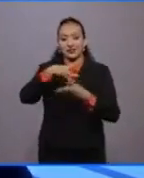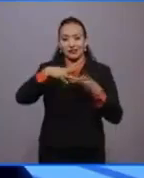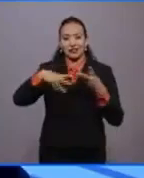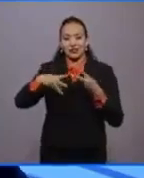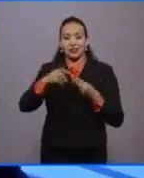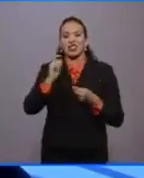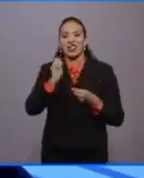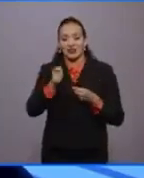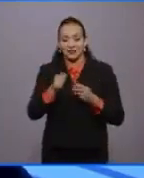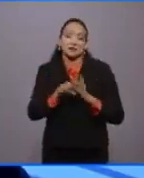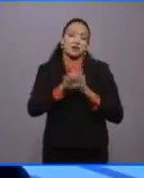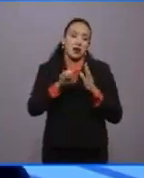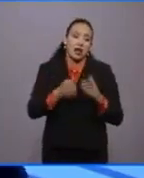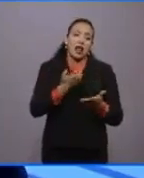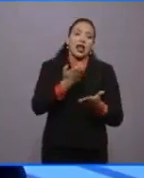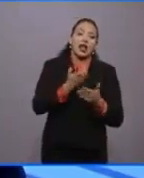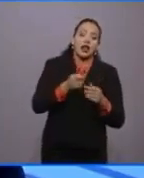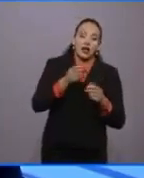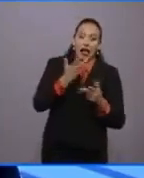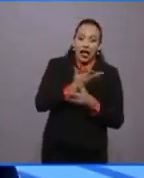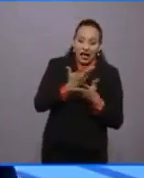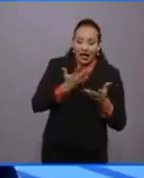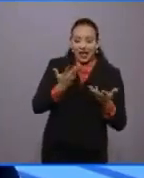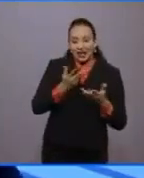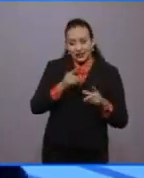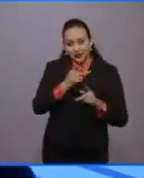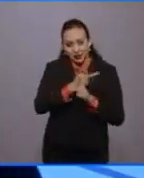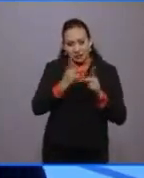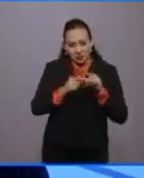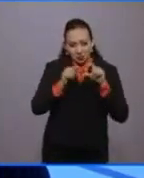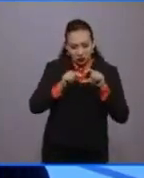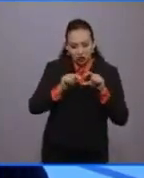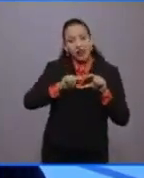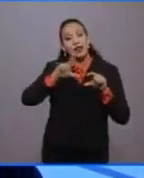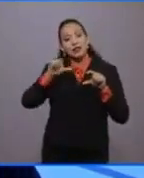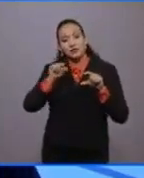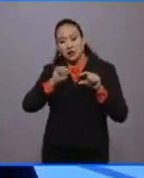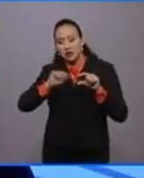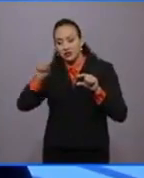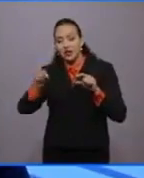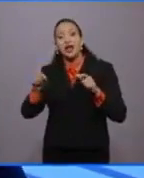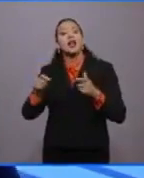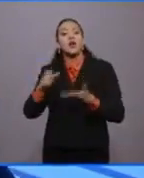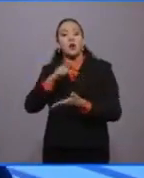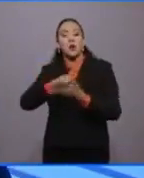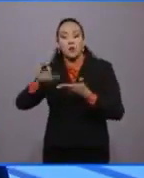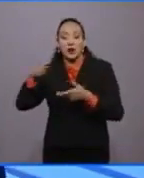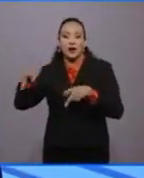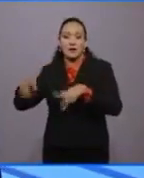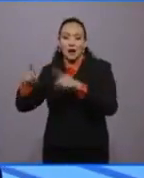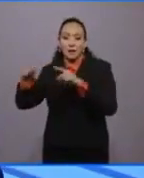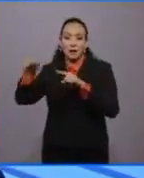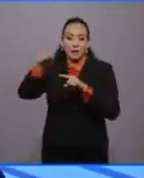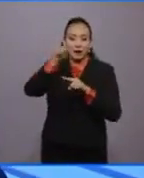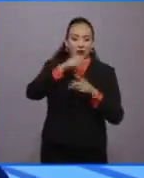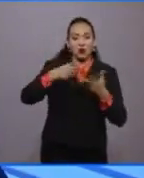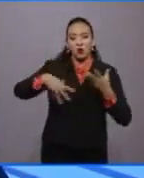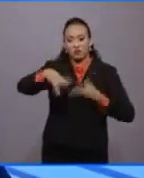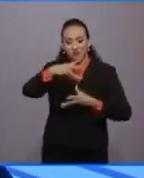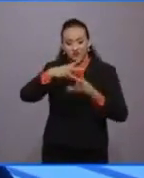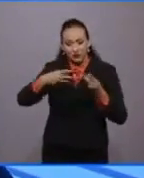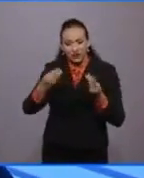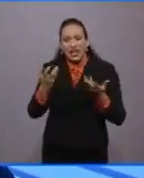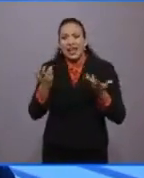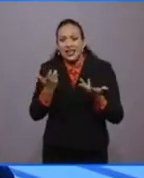se está aplicando en distintos grados, en distintos sectores, etcétera, es qué hacer